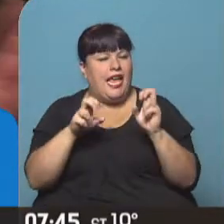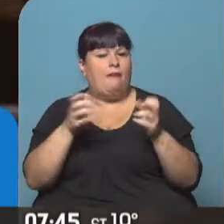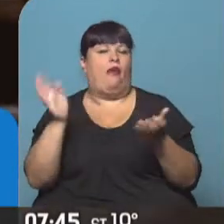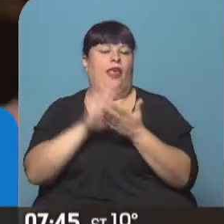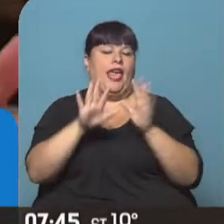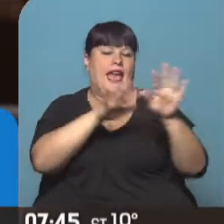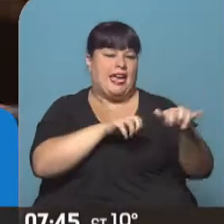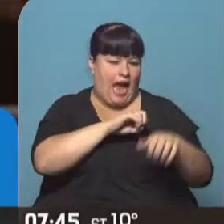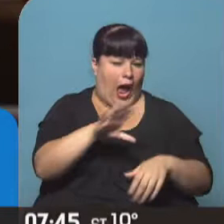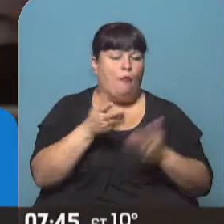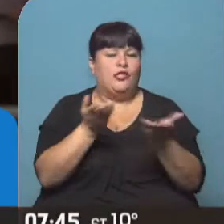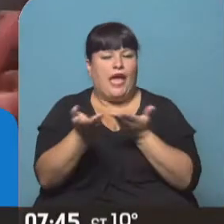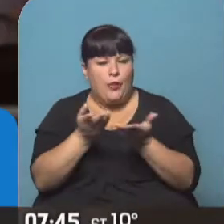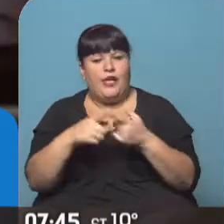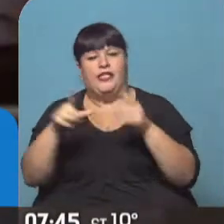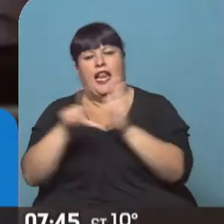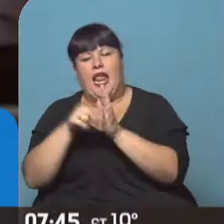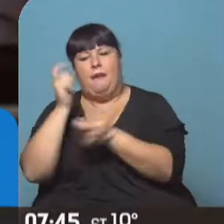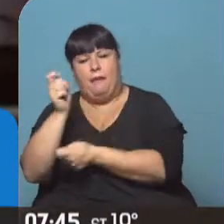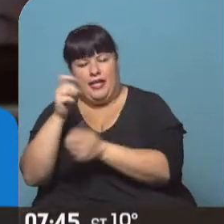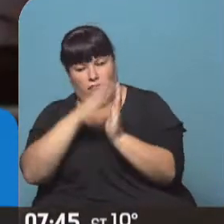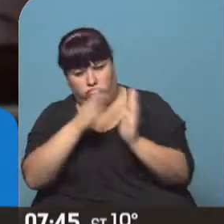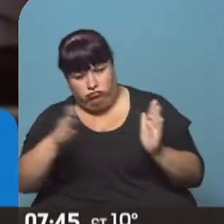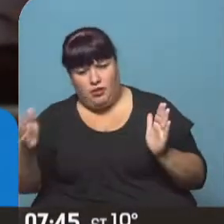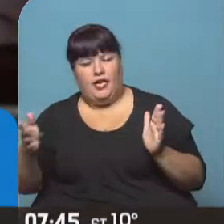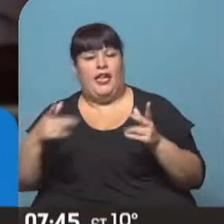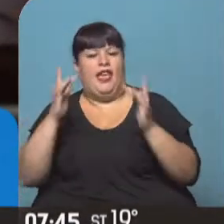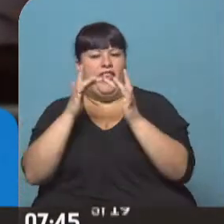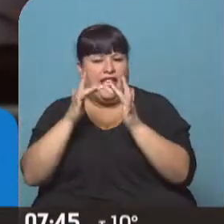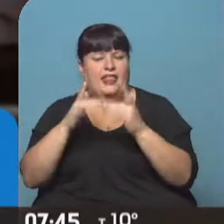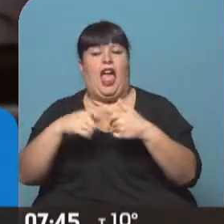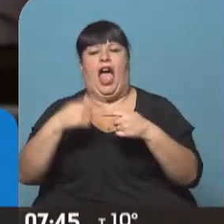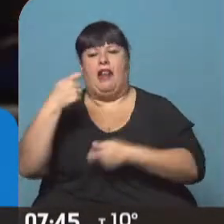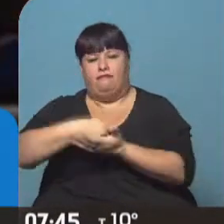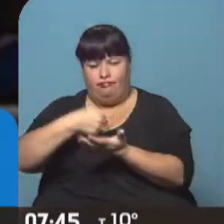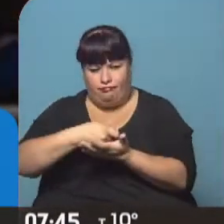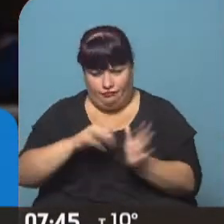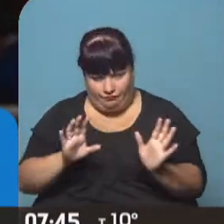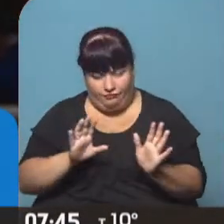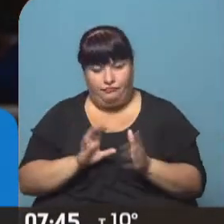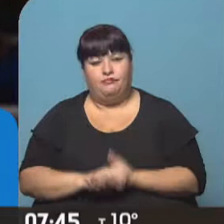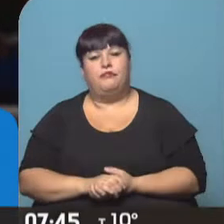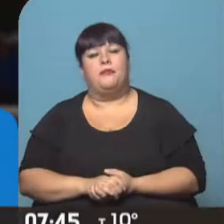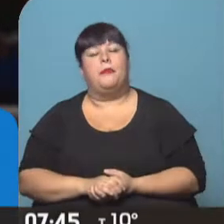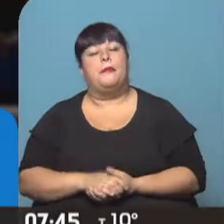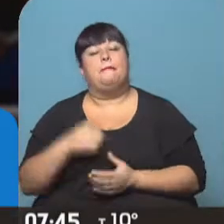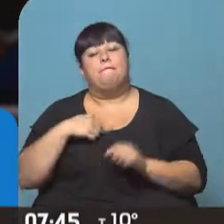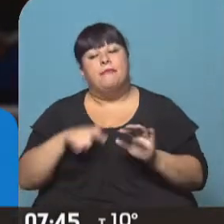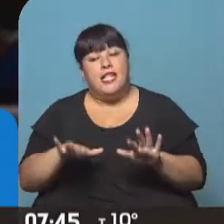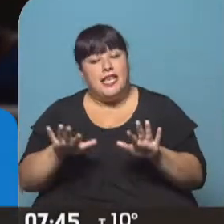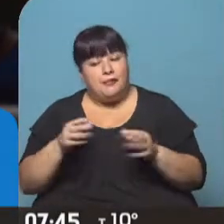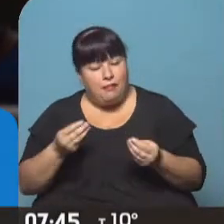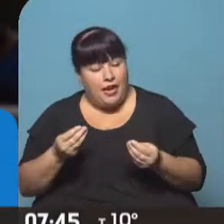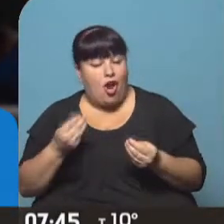de lo agrícola, los servicios, las reglas, la pesca, lo digital, la inversión. Lo que estamos esperando es